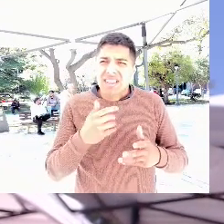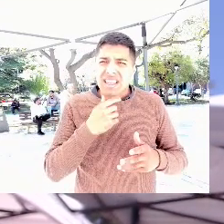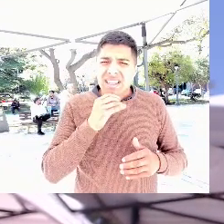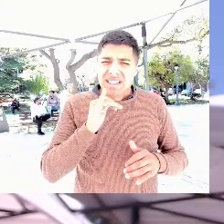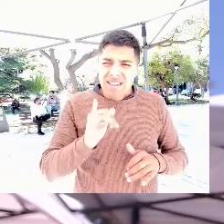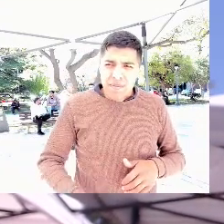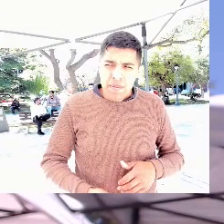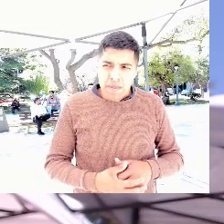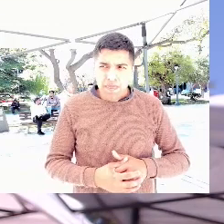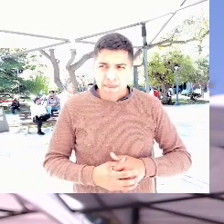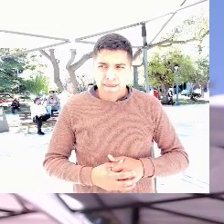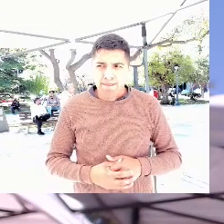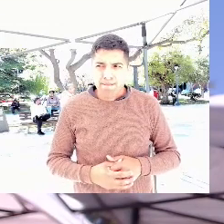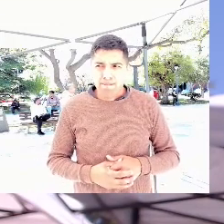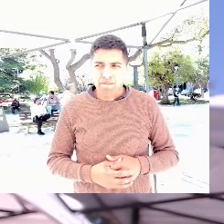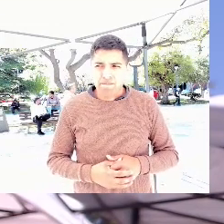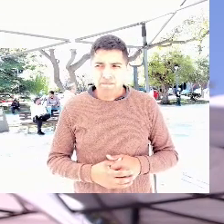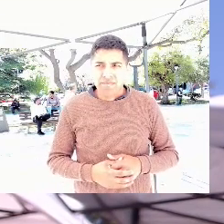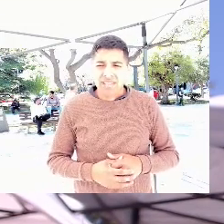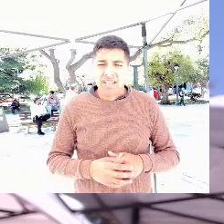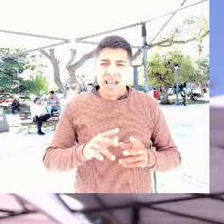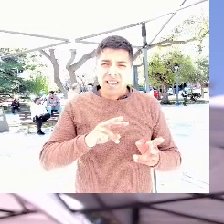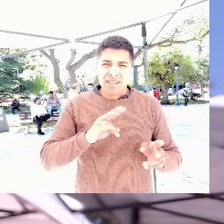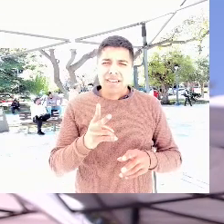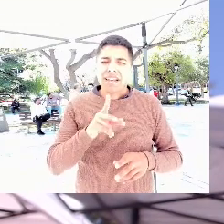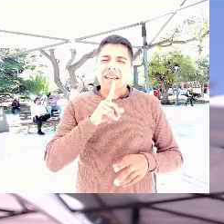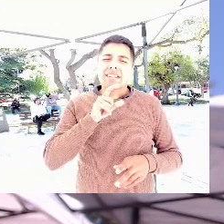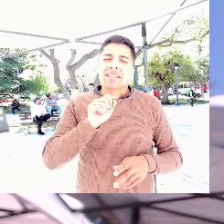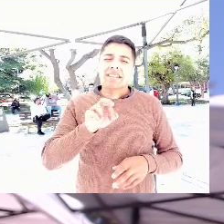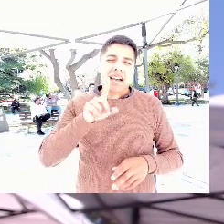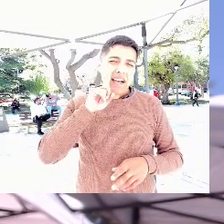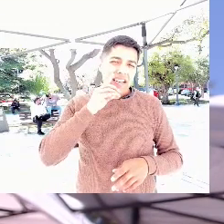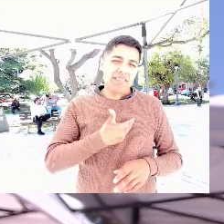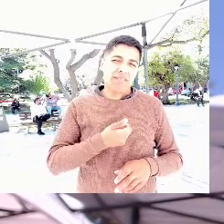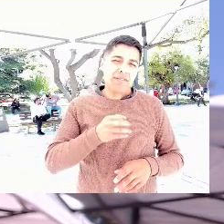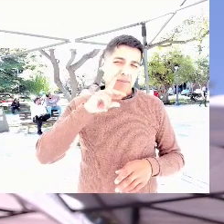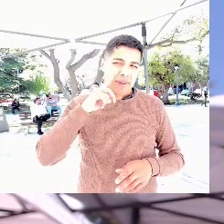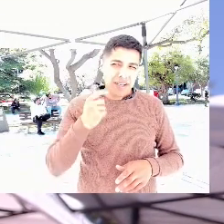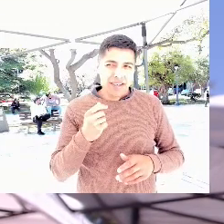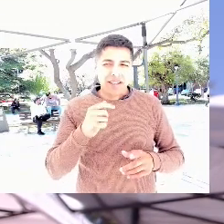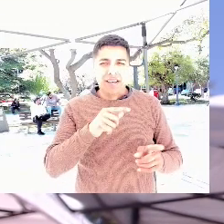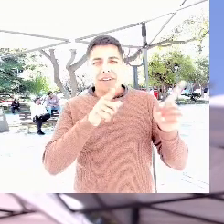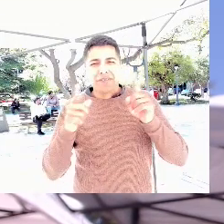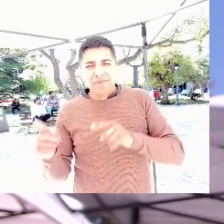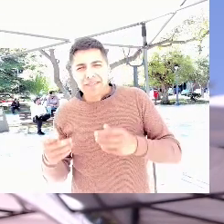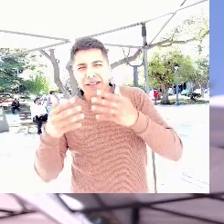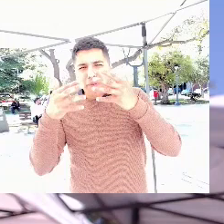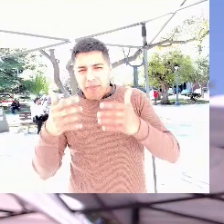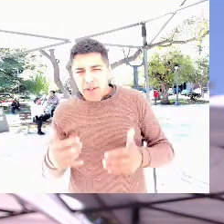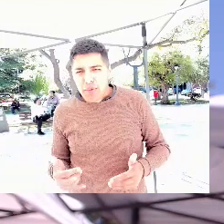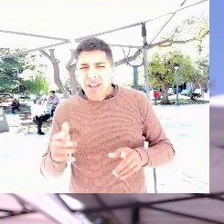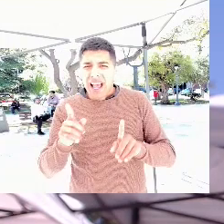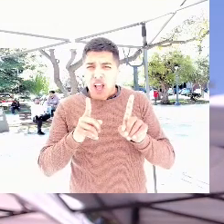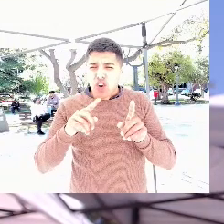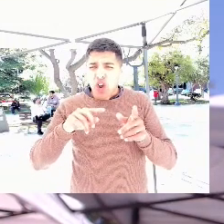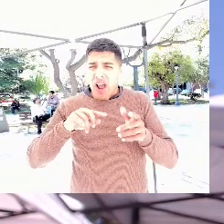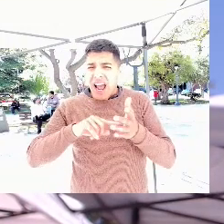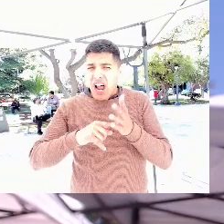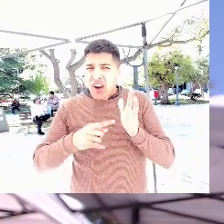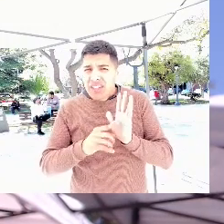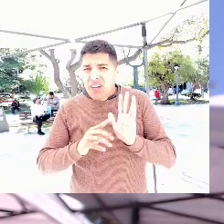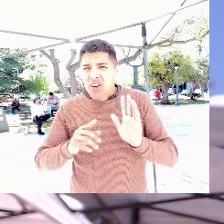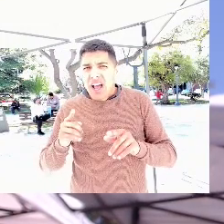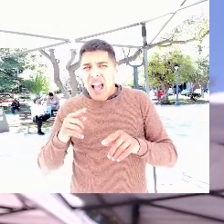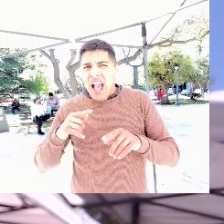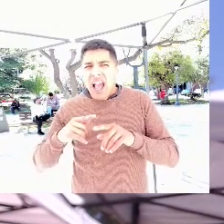servicios. Tanto en la tarifaria como en el presupuesto hay artículos que no han sido